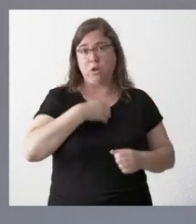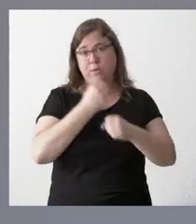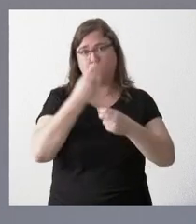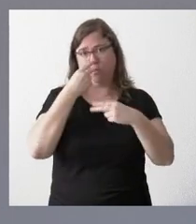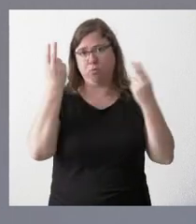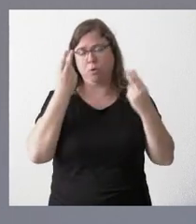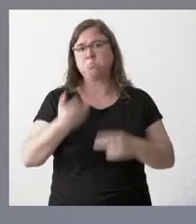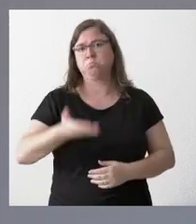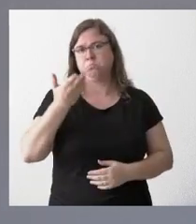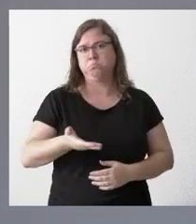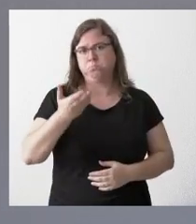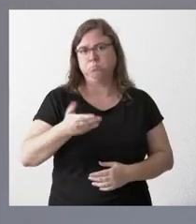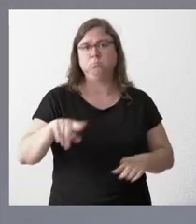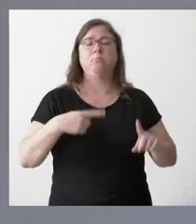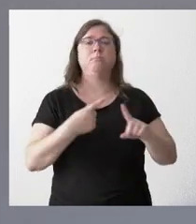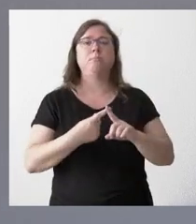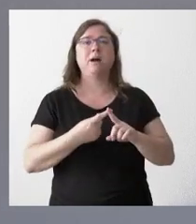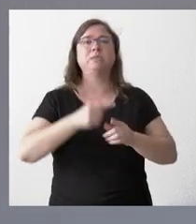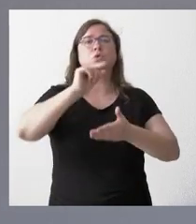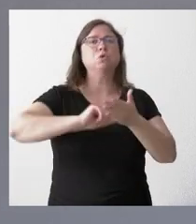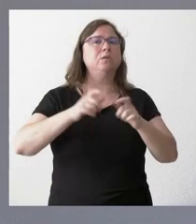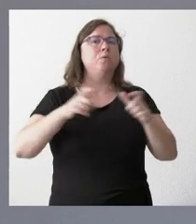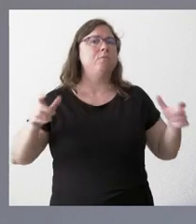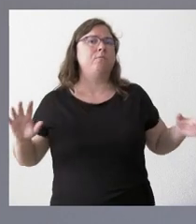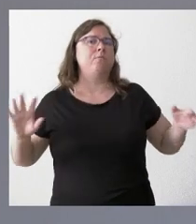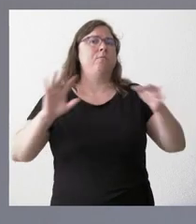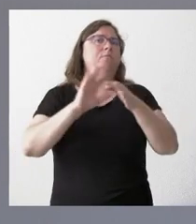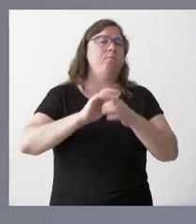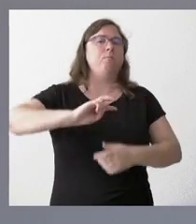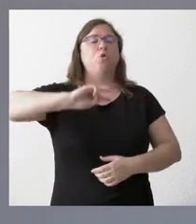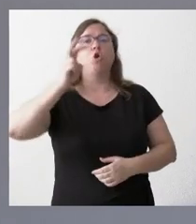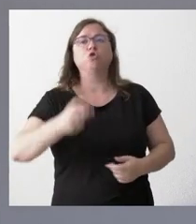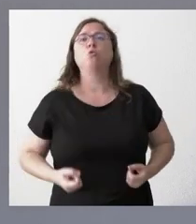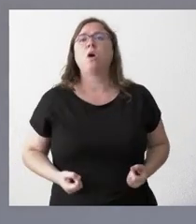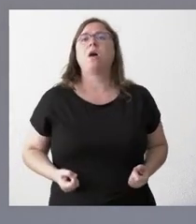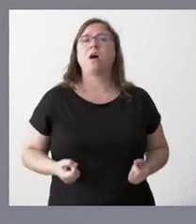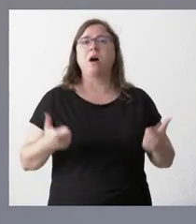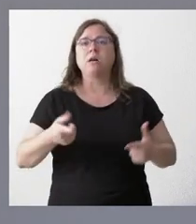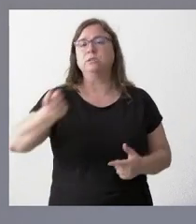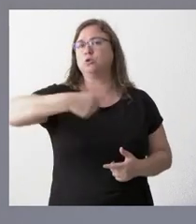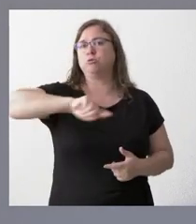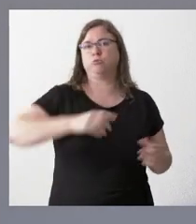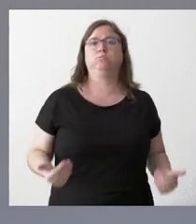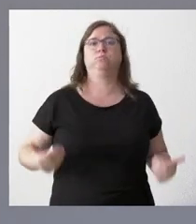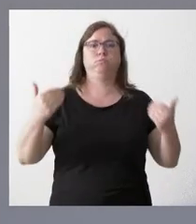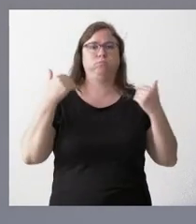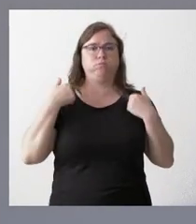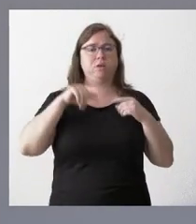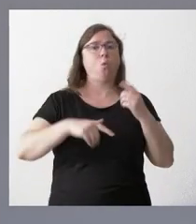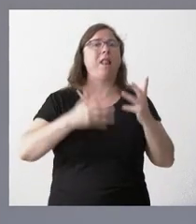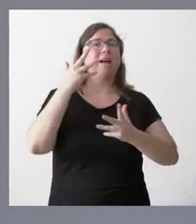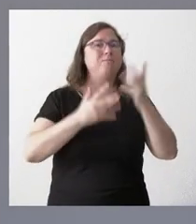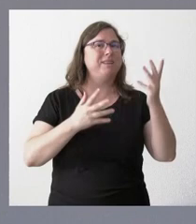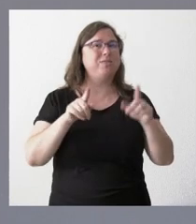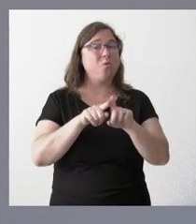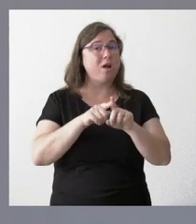importante, o en materia de personal vinculadas a otro tipo de gastos que nosotros absorbemos. Esta es una administración que